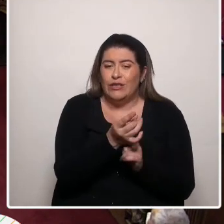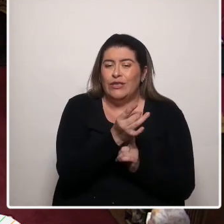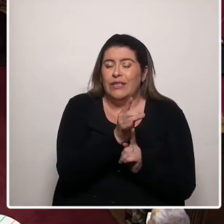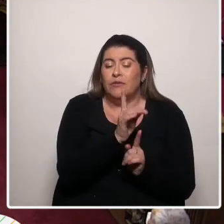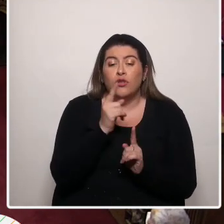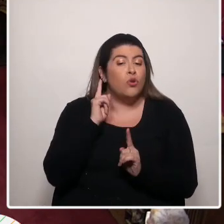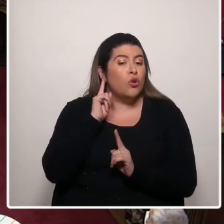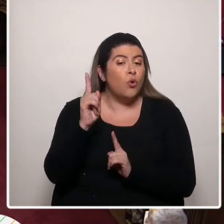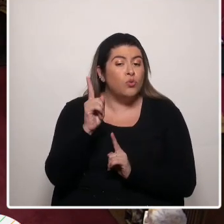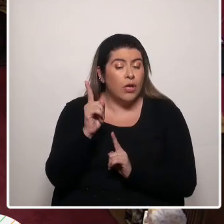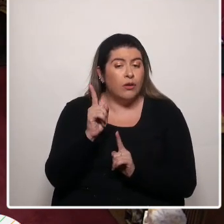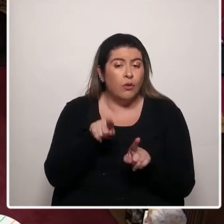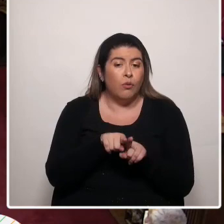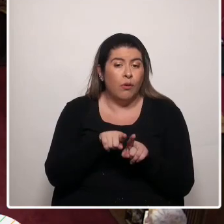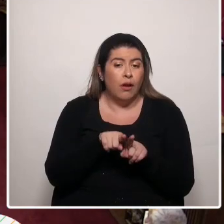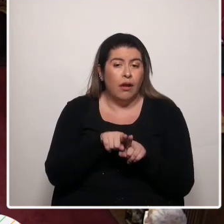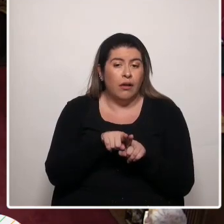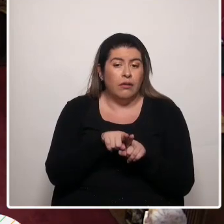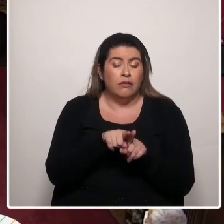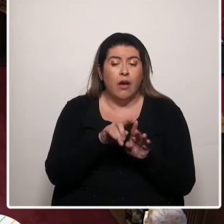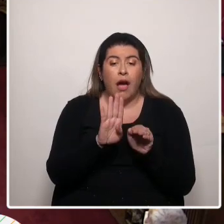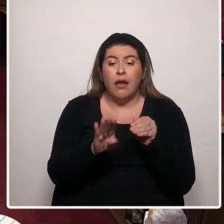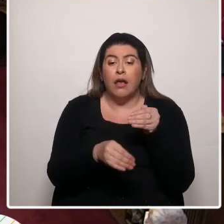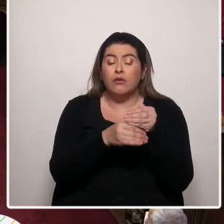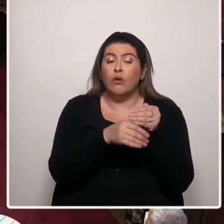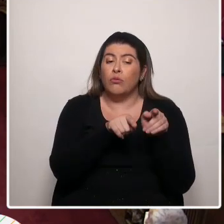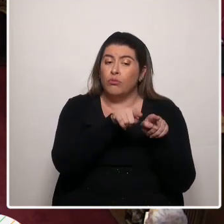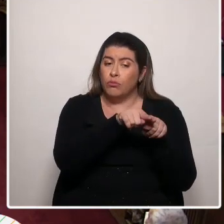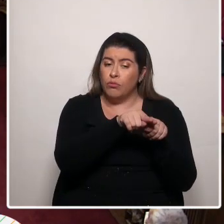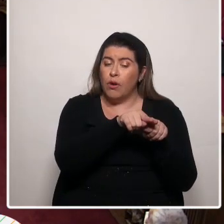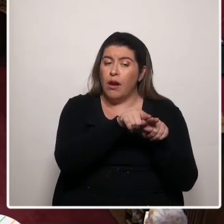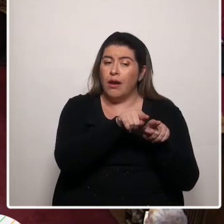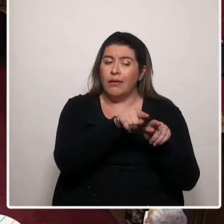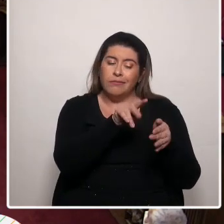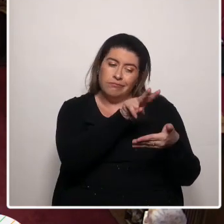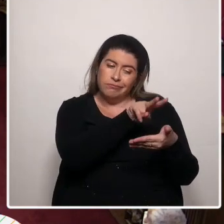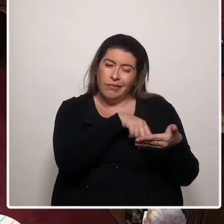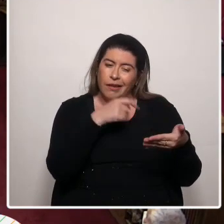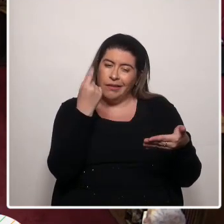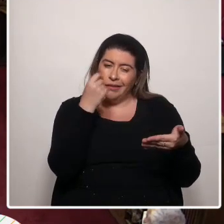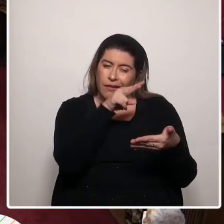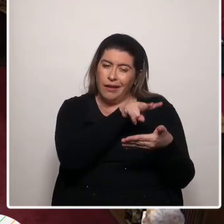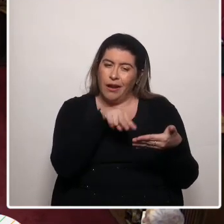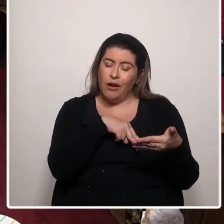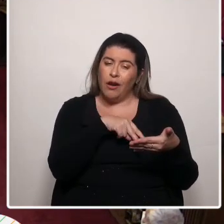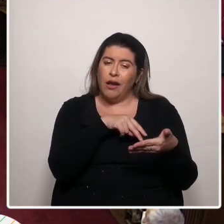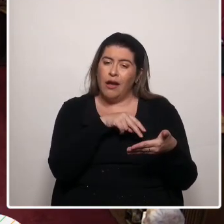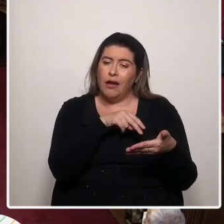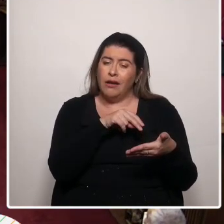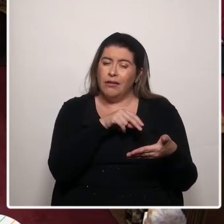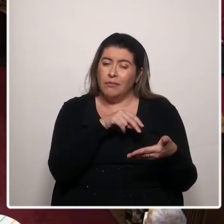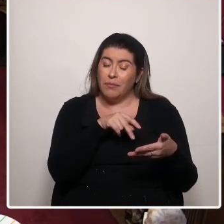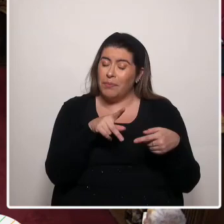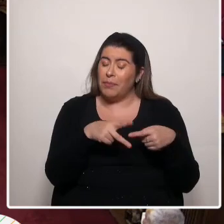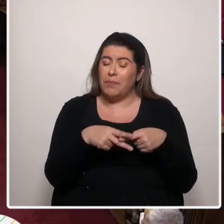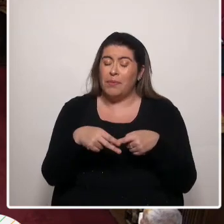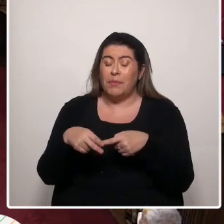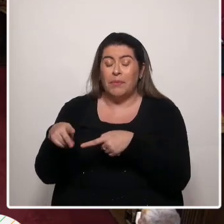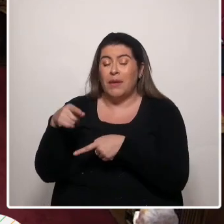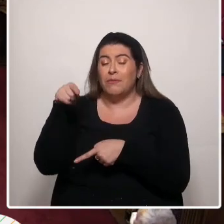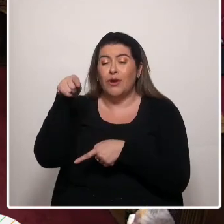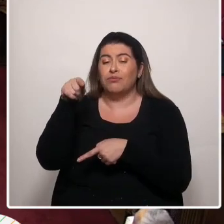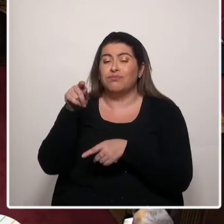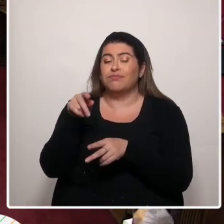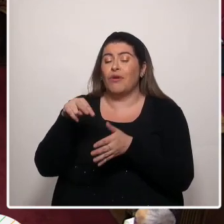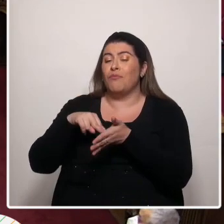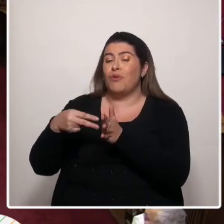estoy escuchando y que en este caso quiero agregar que comparto ambas interpretaciones hechas por la Secretaría. Pero solo quería la certeza, la constancia